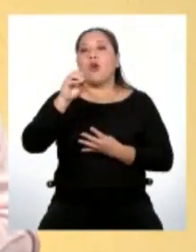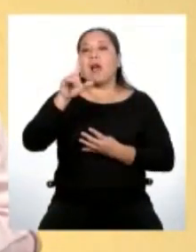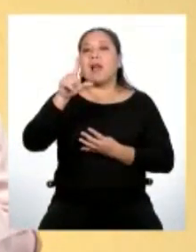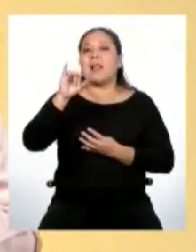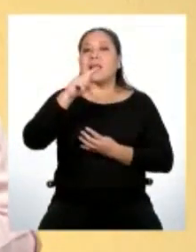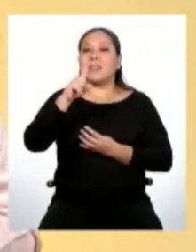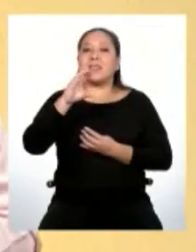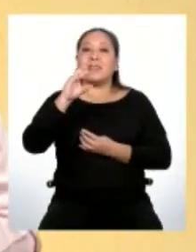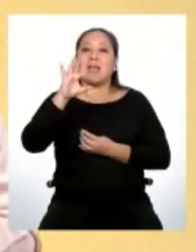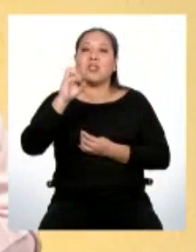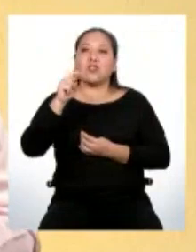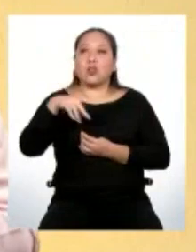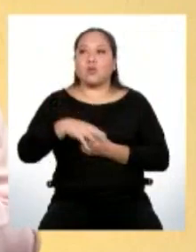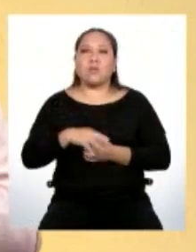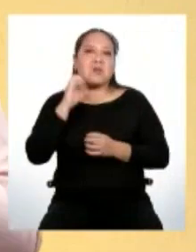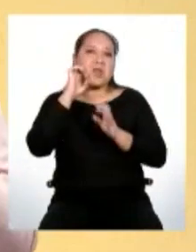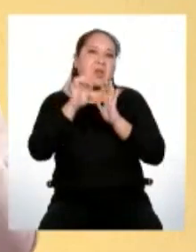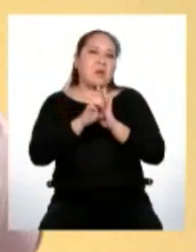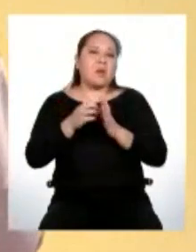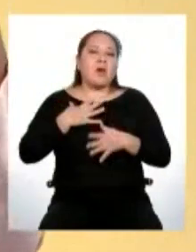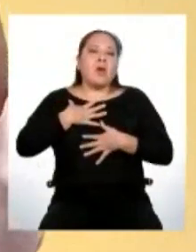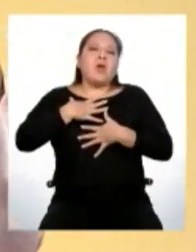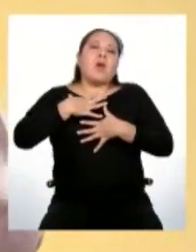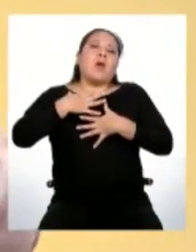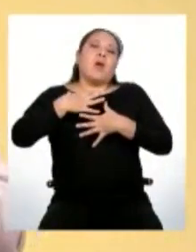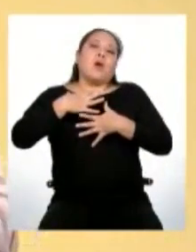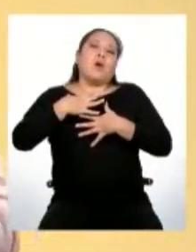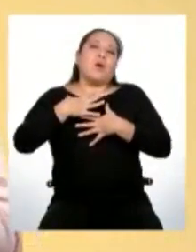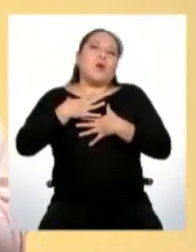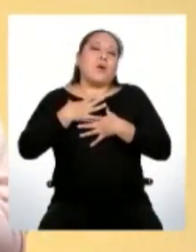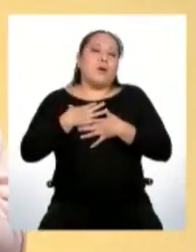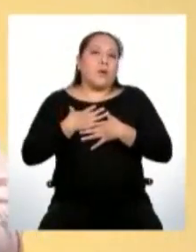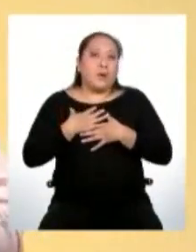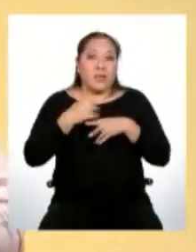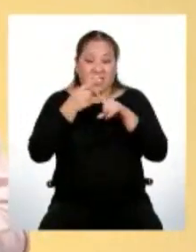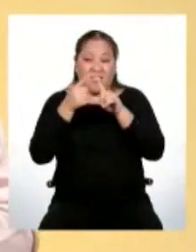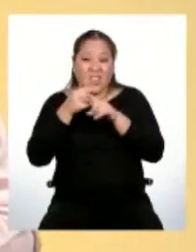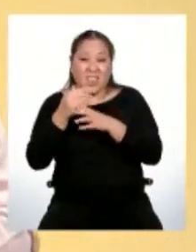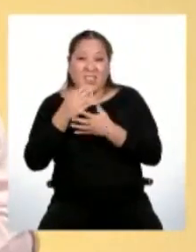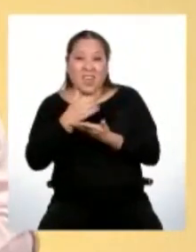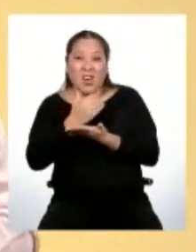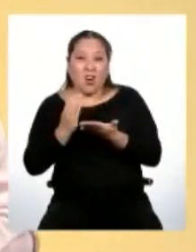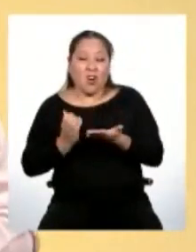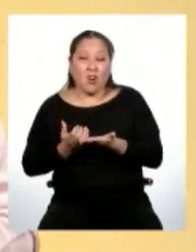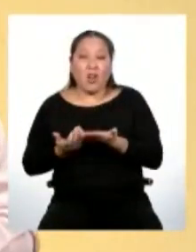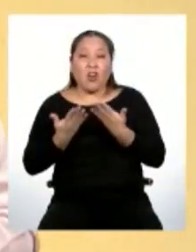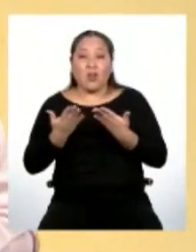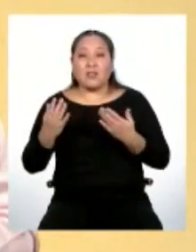ejemplo, las onomatopeyas, suspiros, los alargamientos de los sonidos, etc.